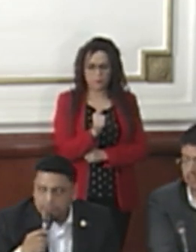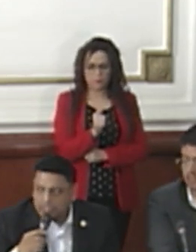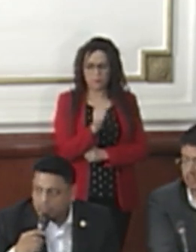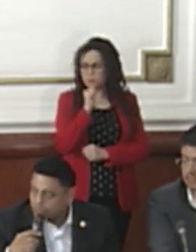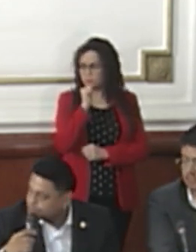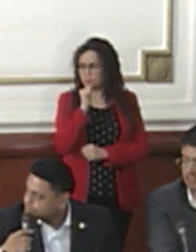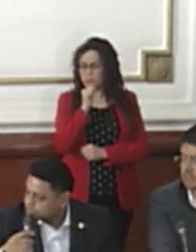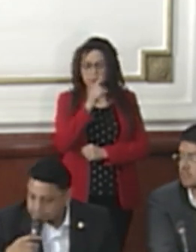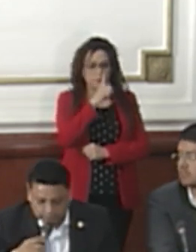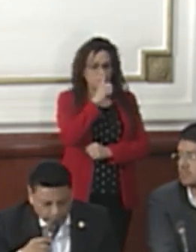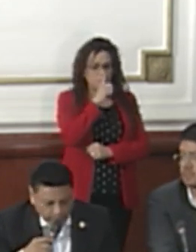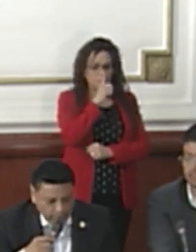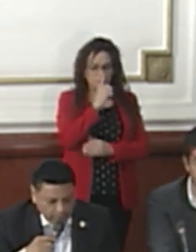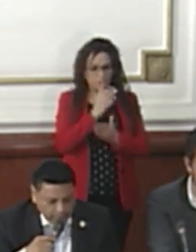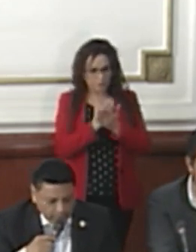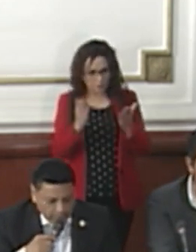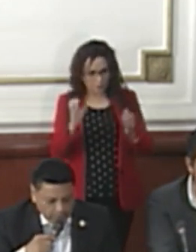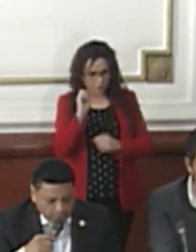¿Ninguno?